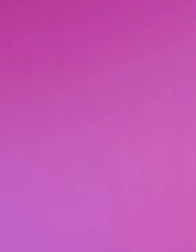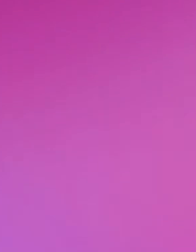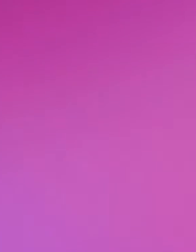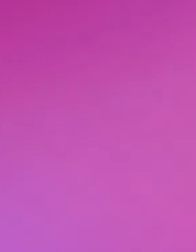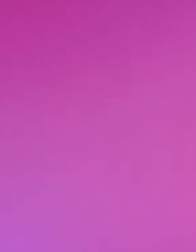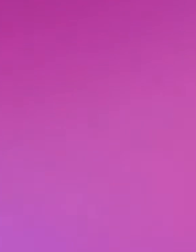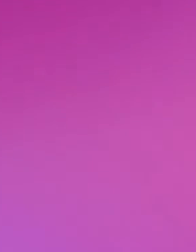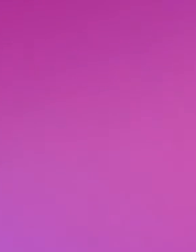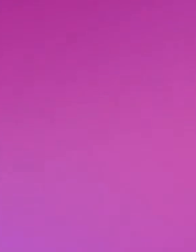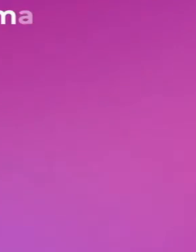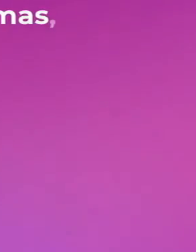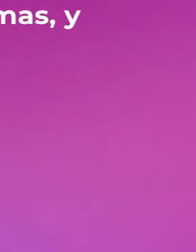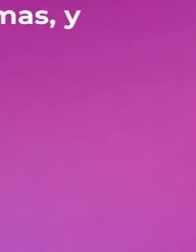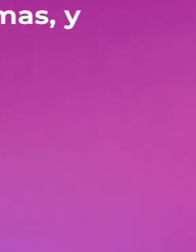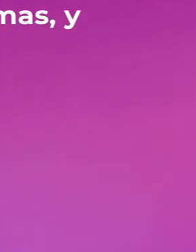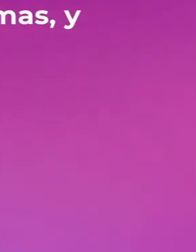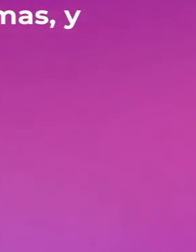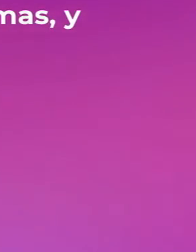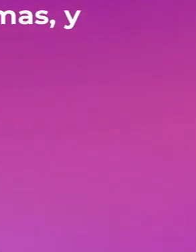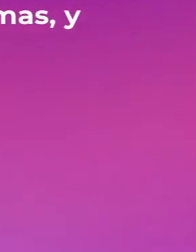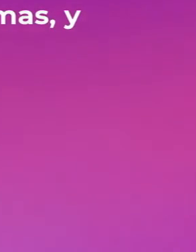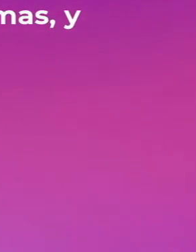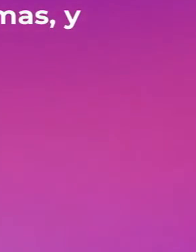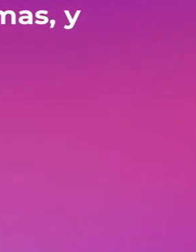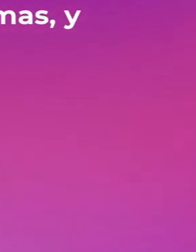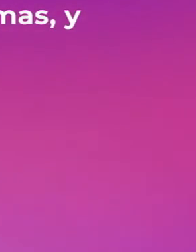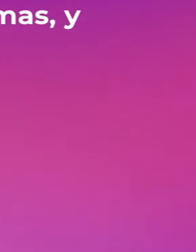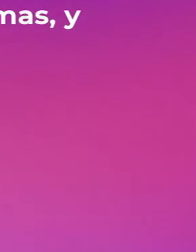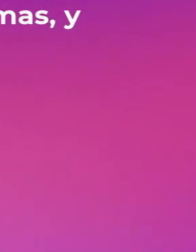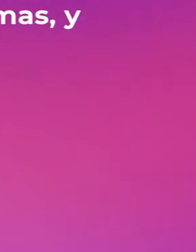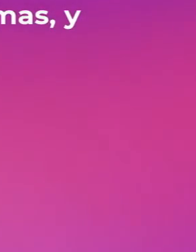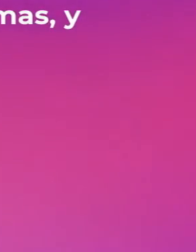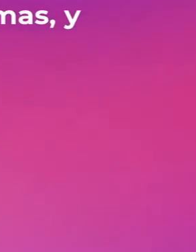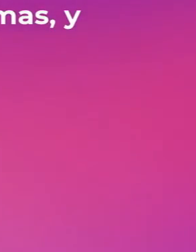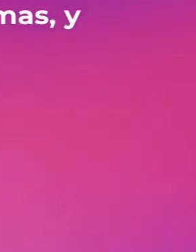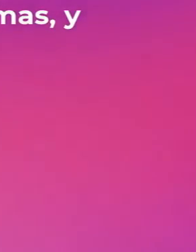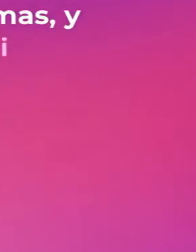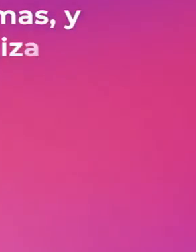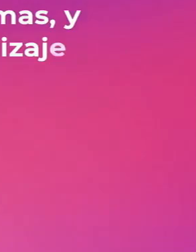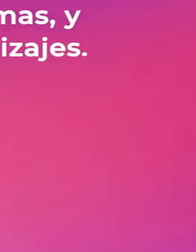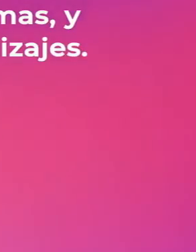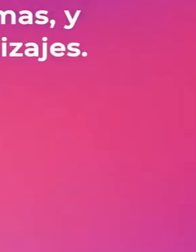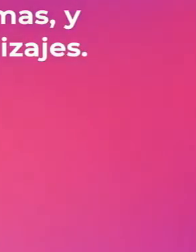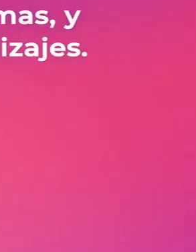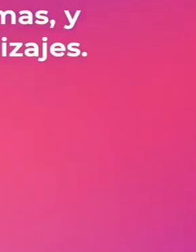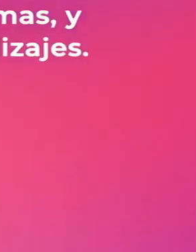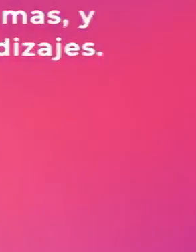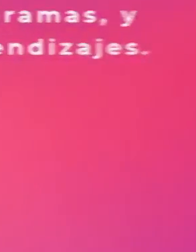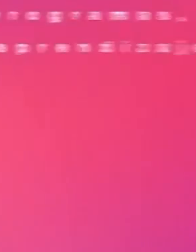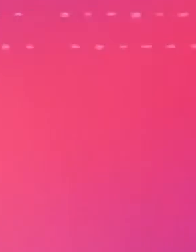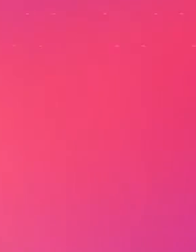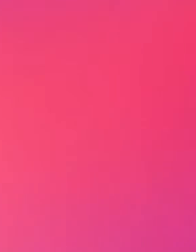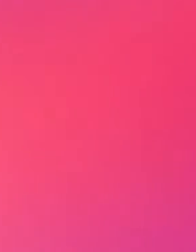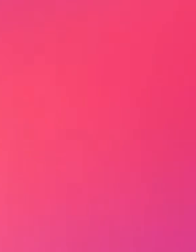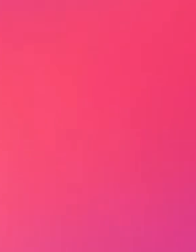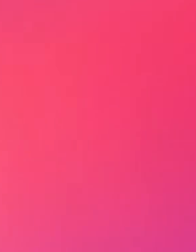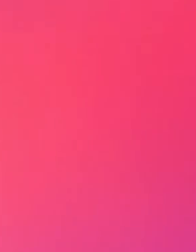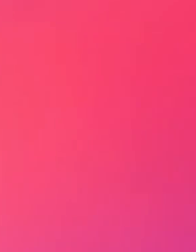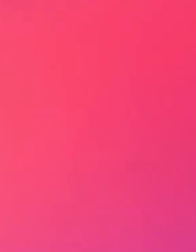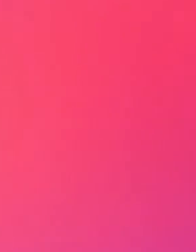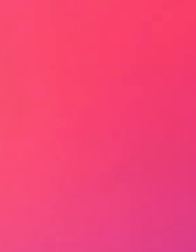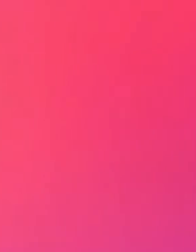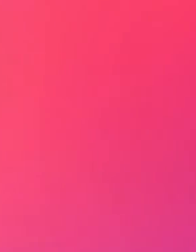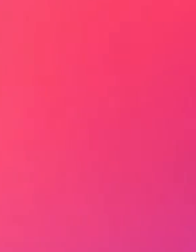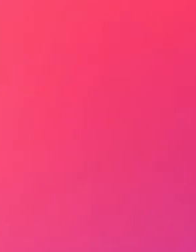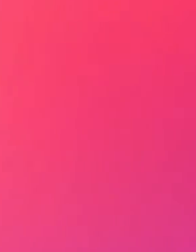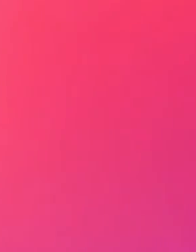aprendeencasa.cep.gob.mx, en donde podrás ver nuevamente los videos de los programas y además encontrarás actividades para fortalecer tus